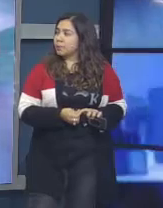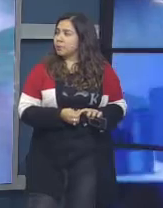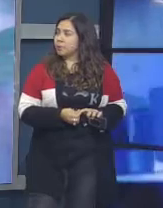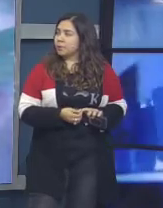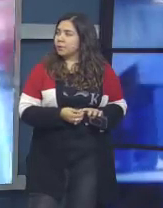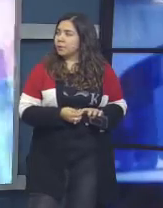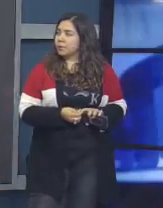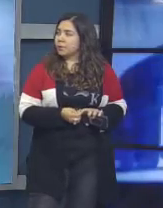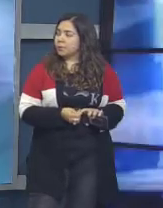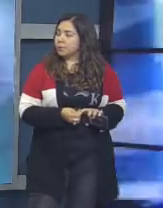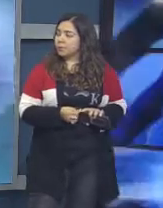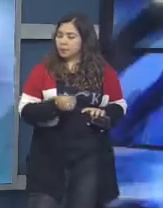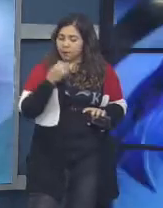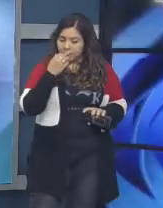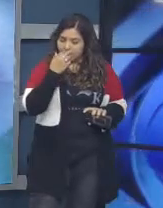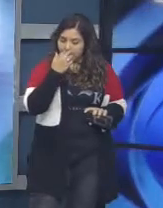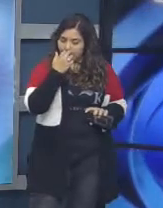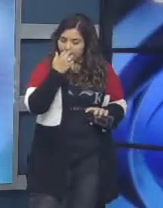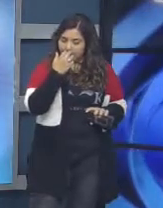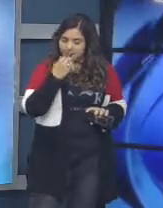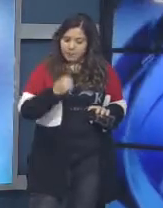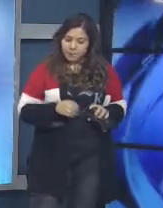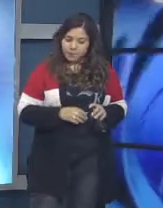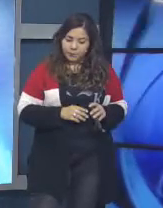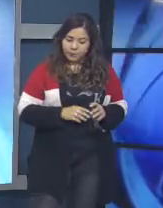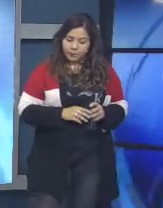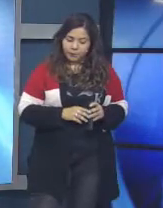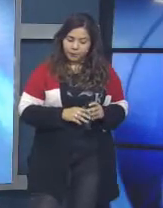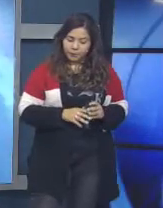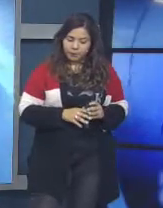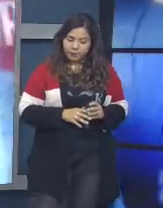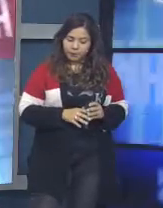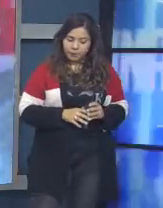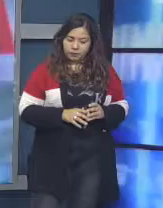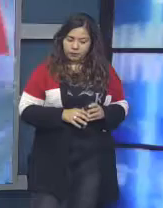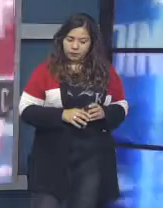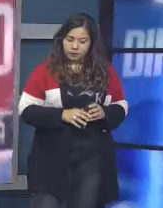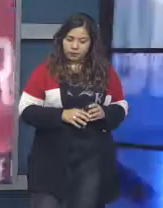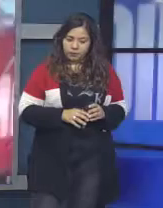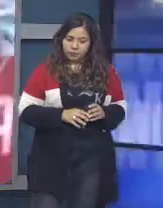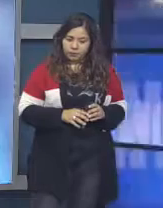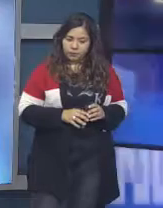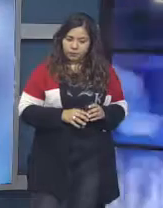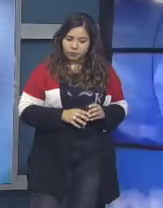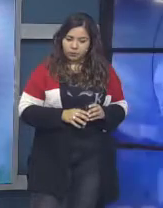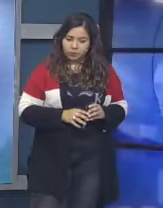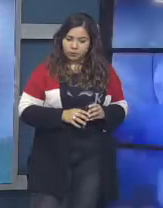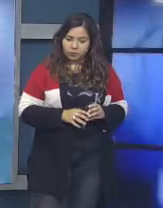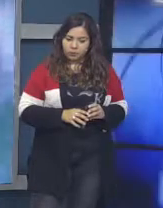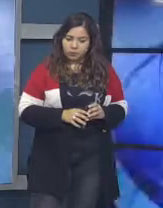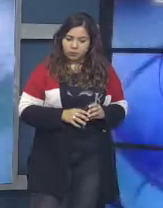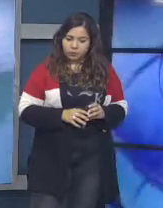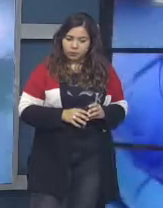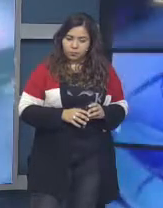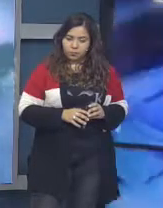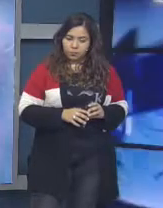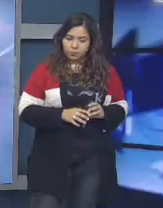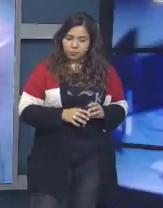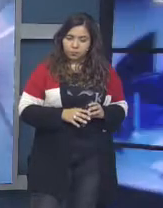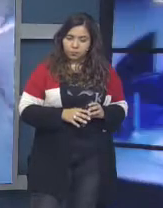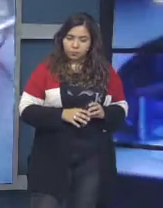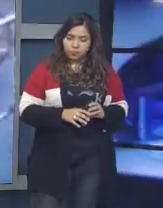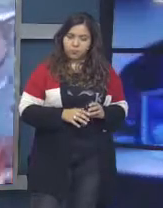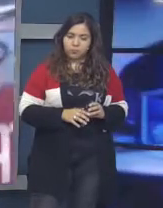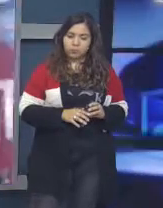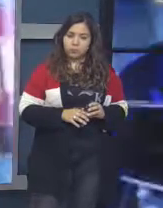ustedes van a plantear? Sí, uno de los temas es buscar algún tipo de